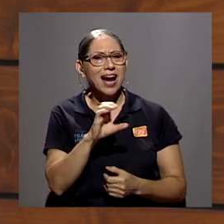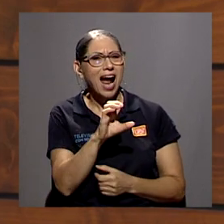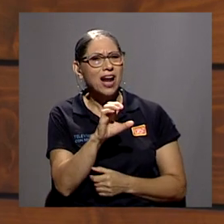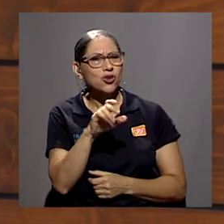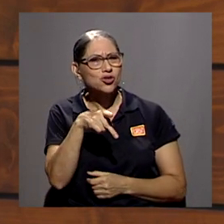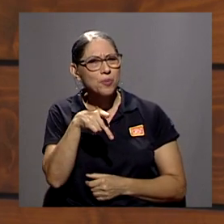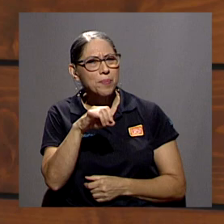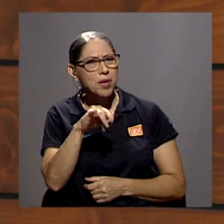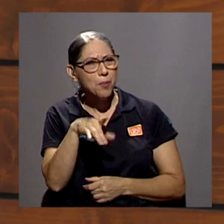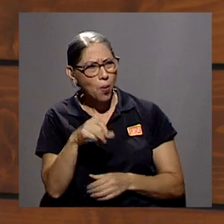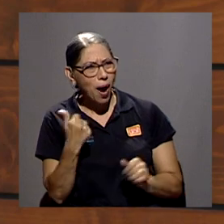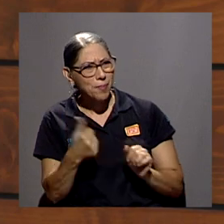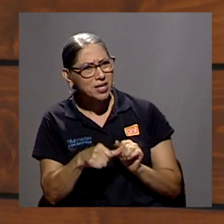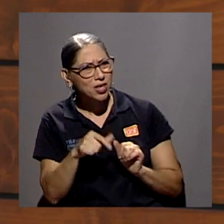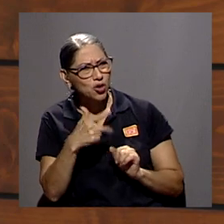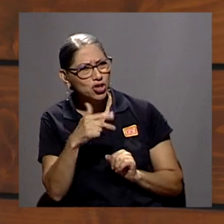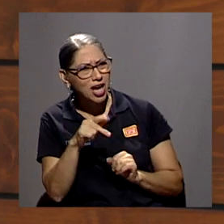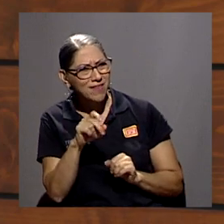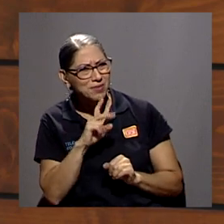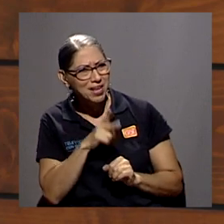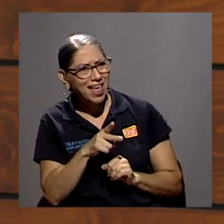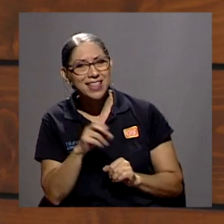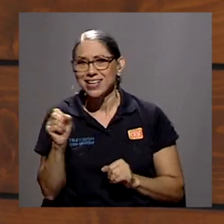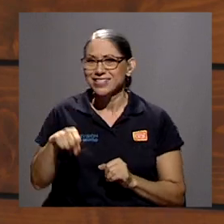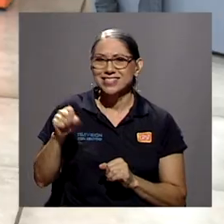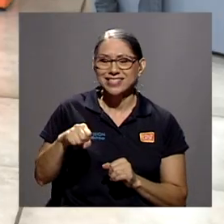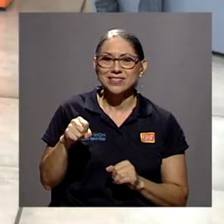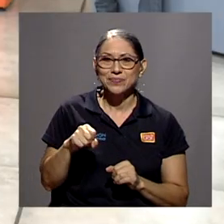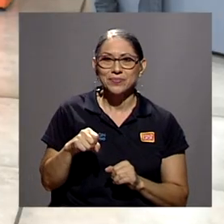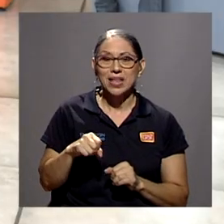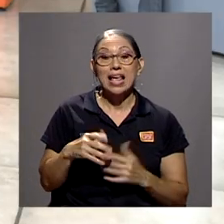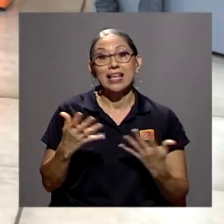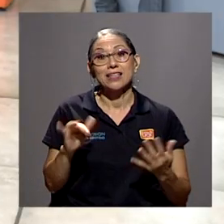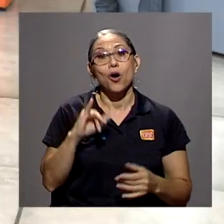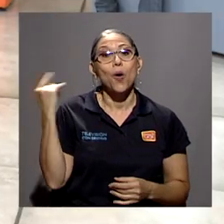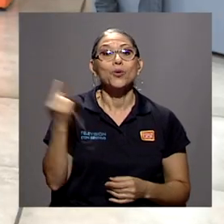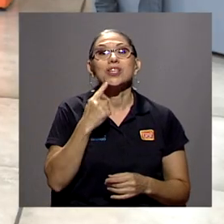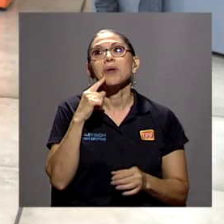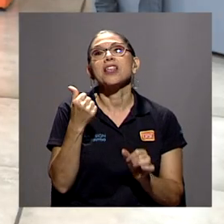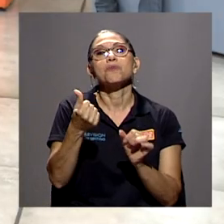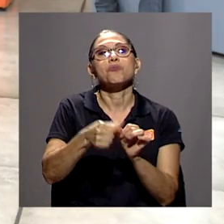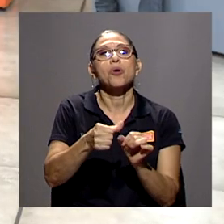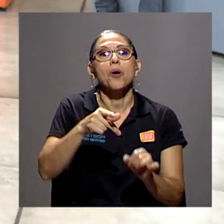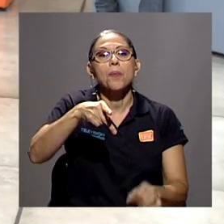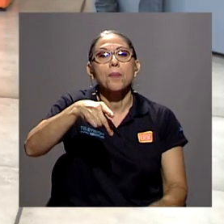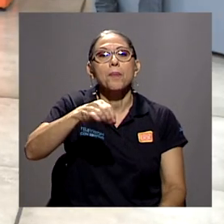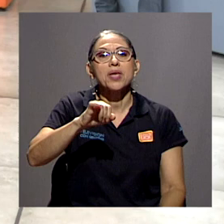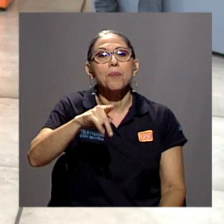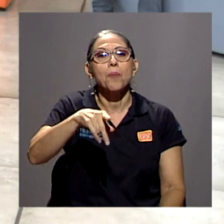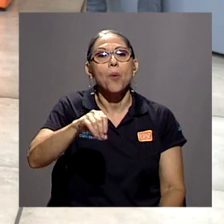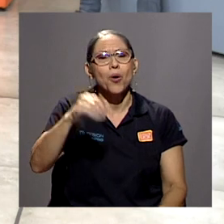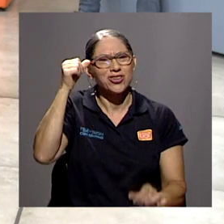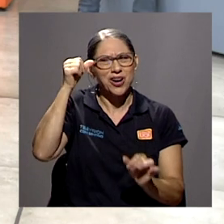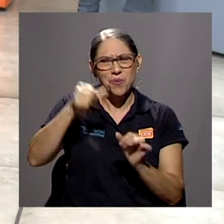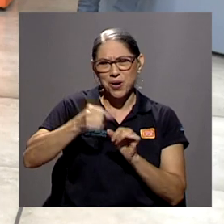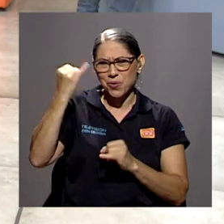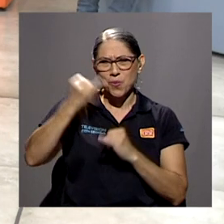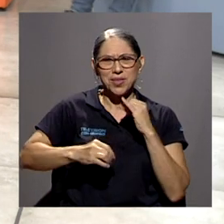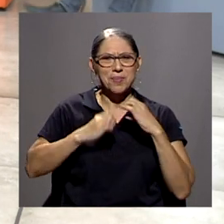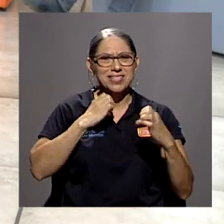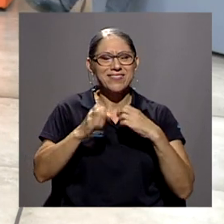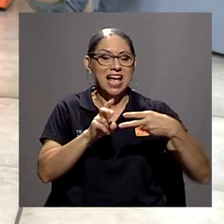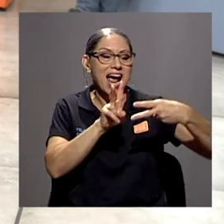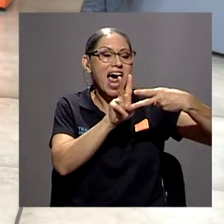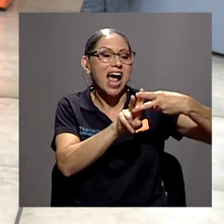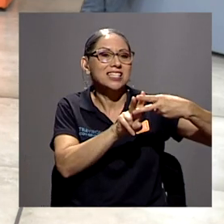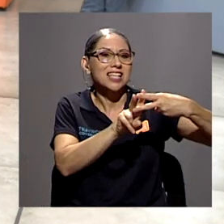y es que como siempre les dimos pipo nada más verdad y recuerdo la última revista que es el hashtag